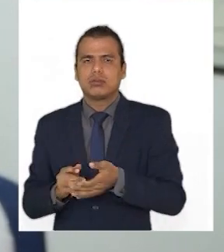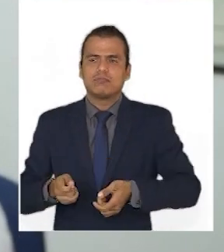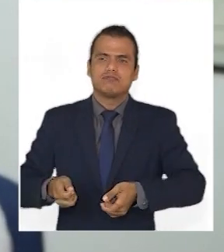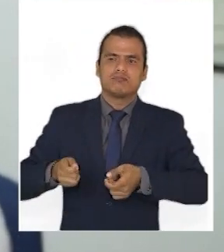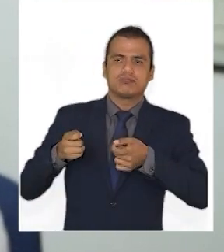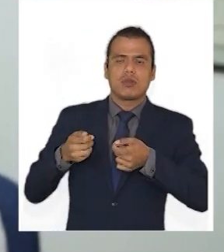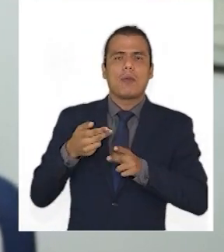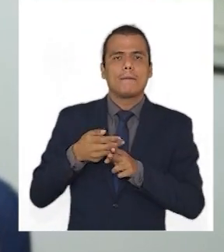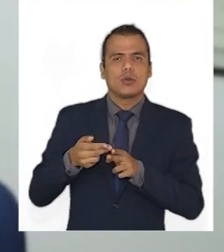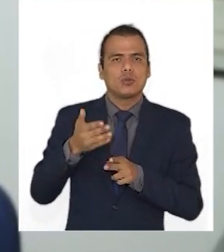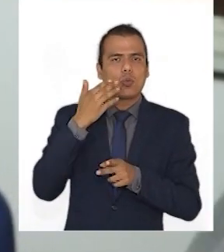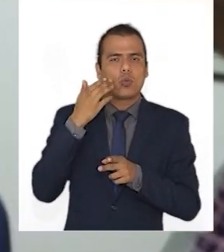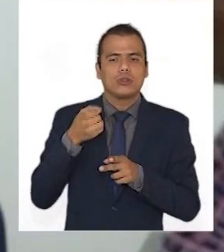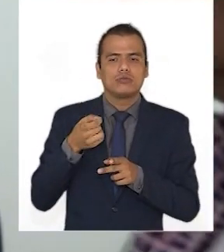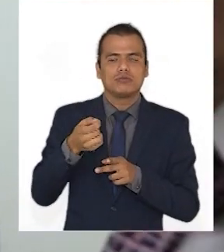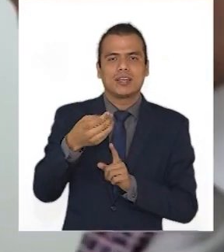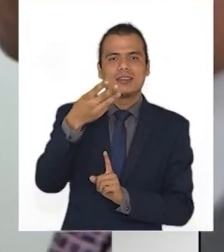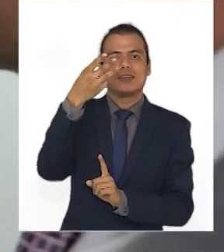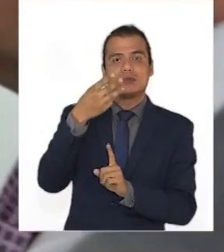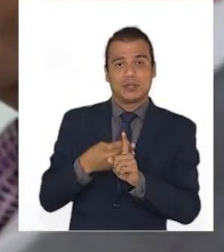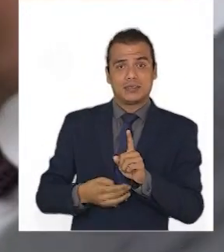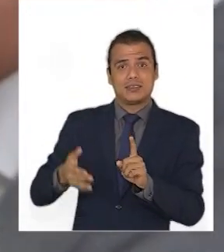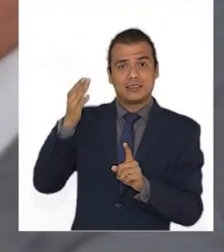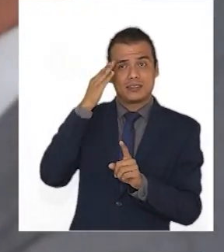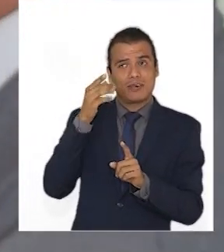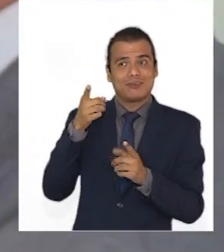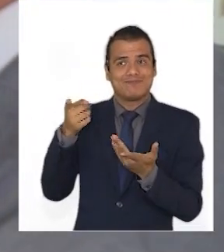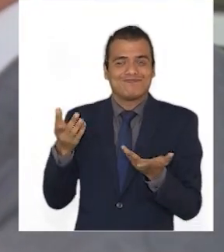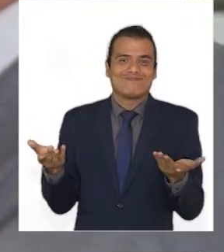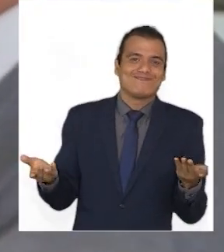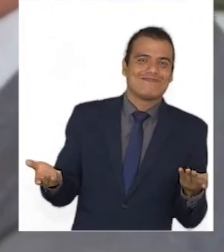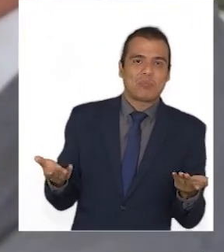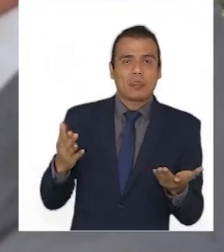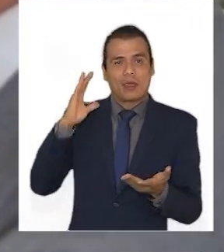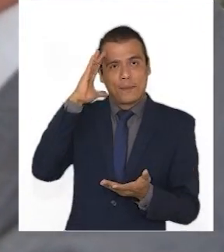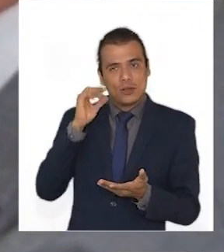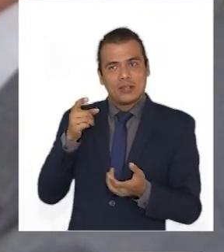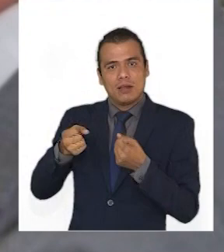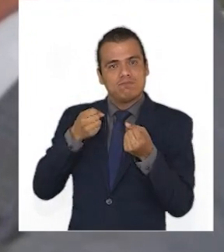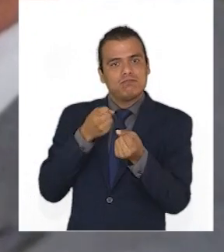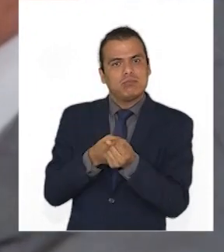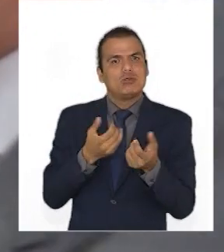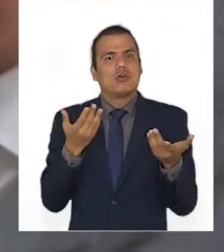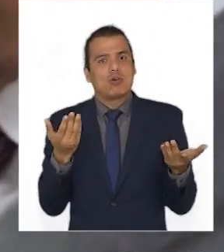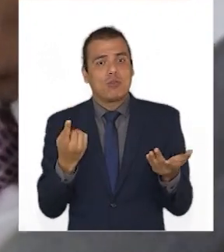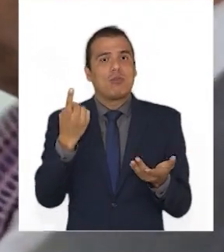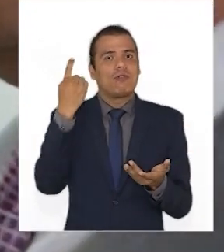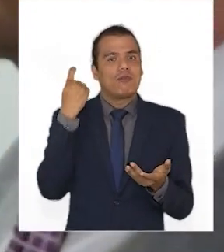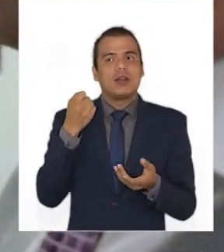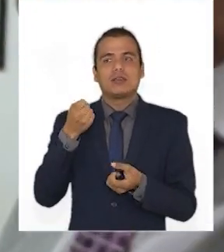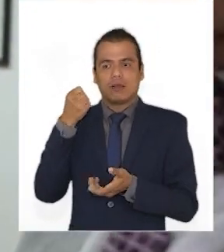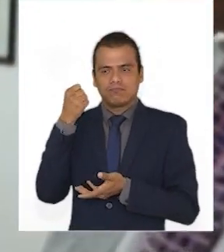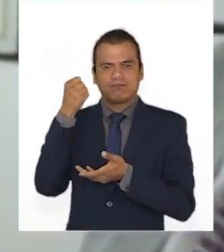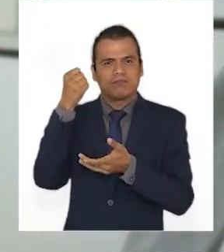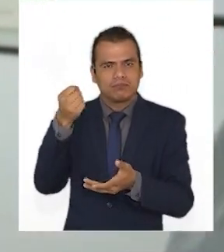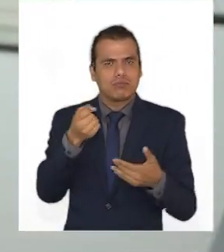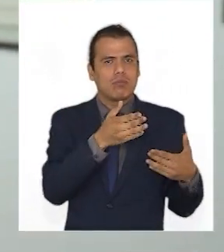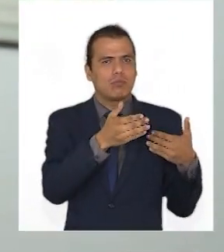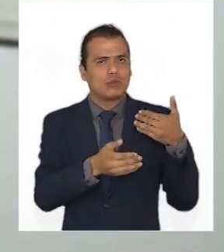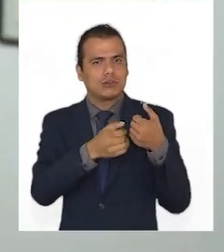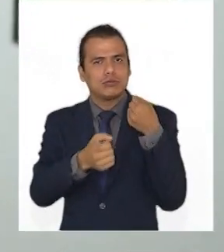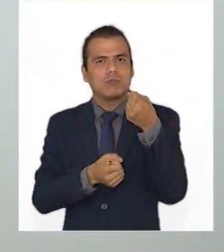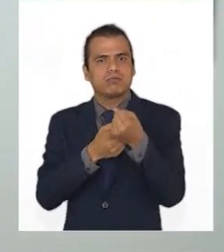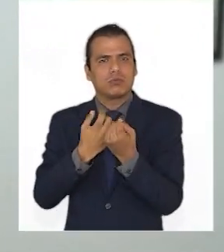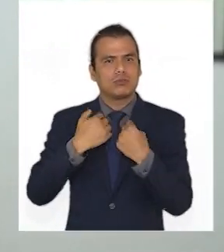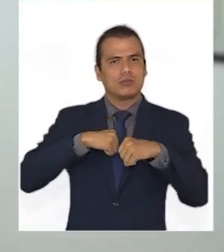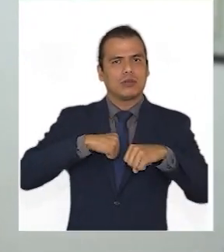las mismas herramientas que hoy vemos, que es una policía que está mal financiada, que está desmotivada y que necesita mucho apoyo político. Entonces